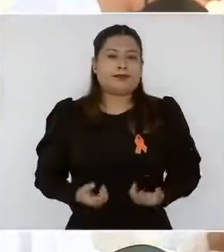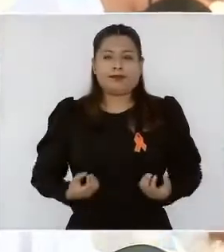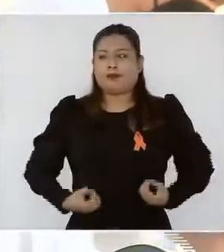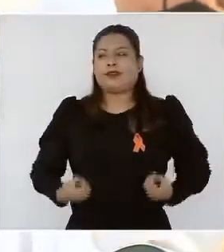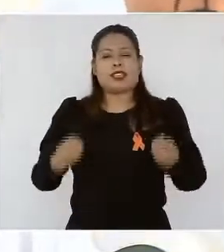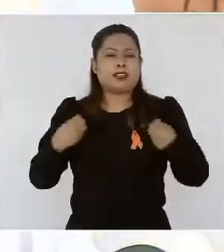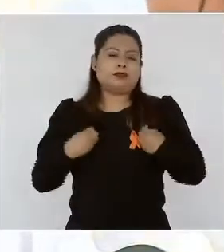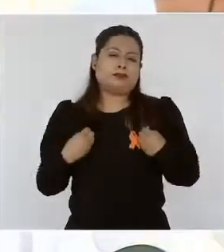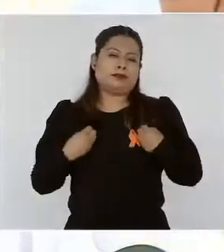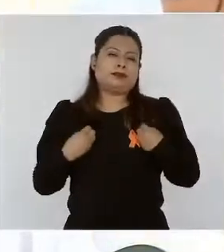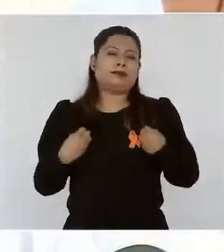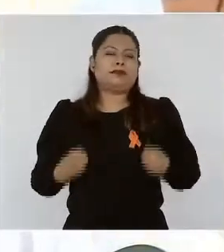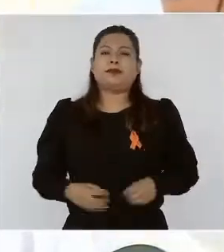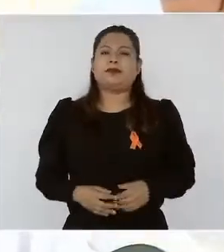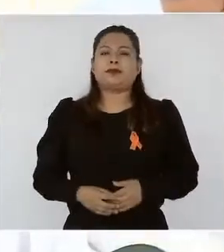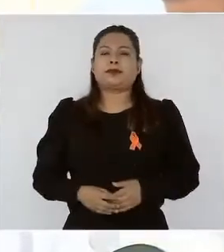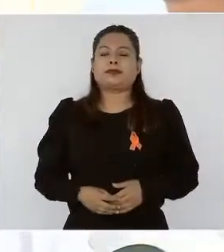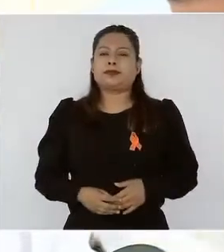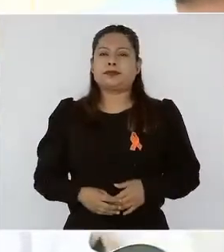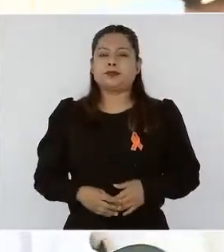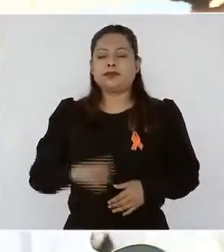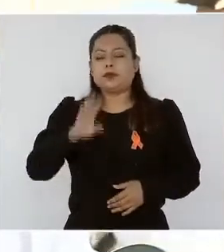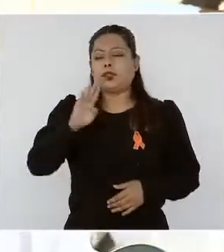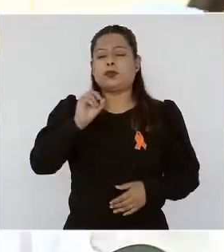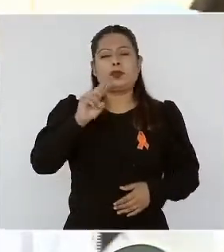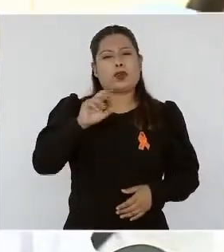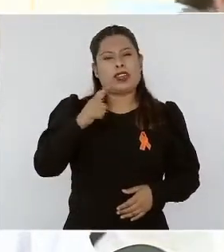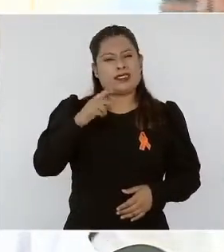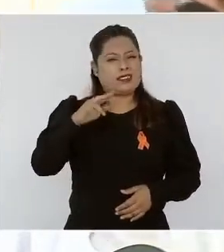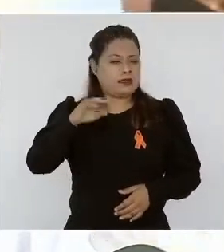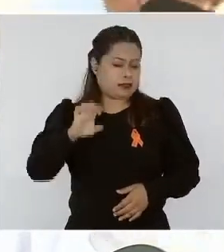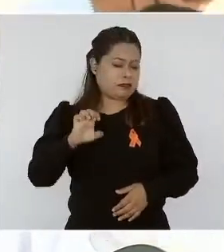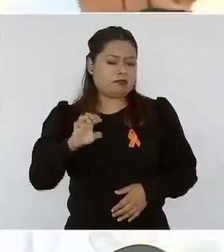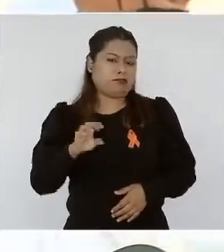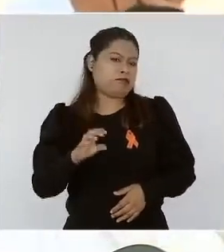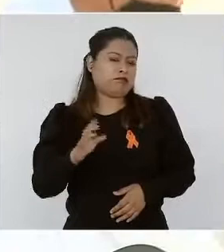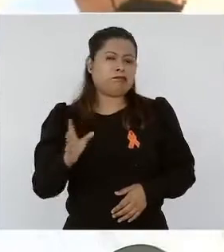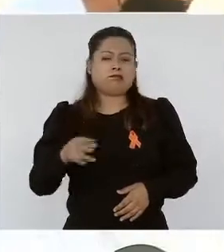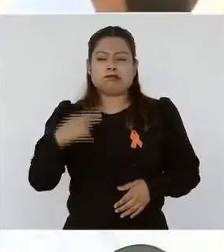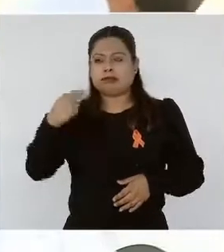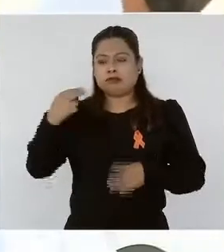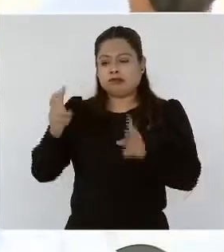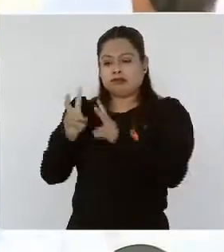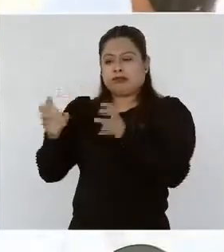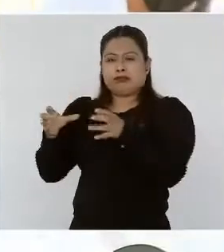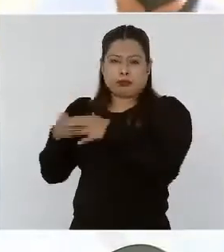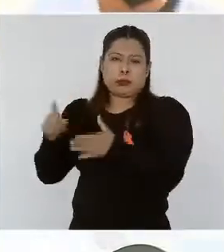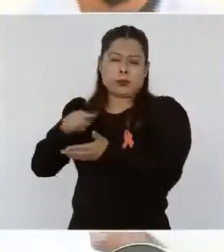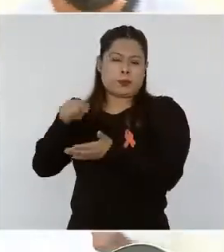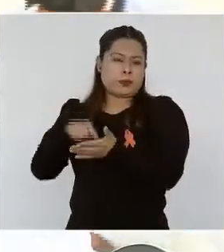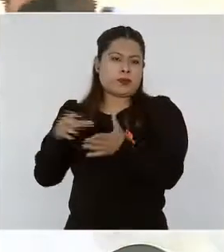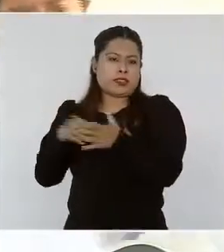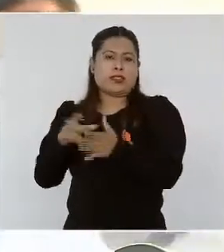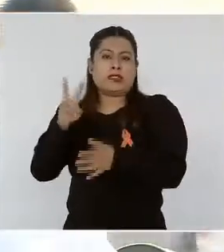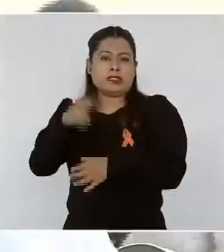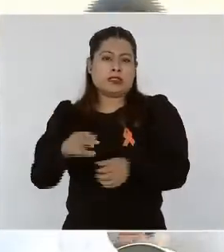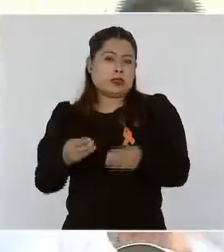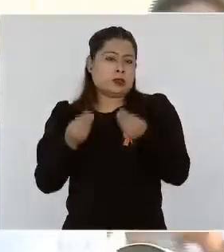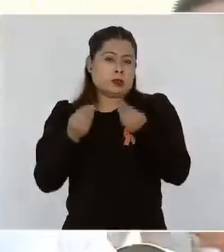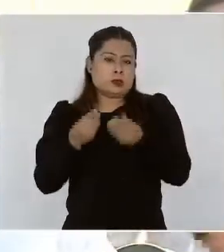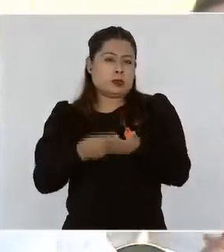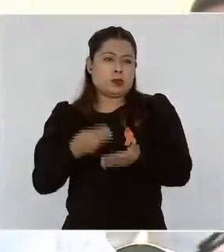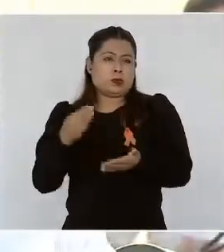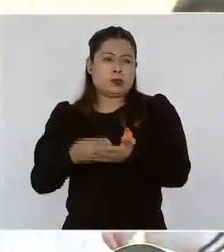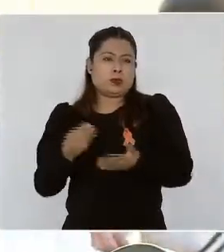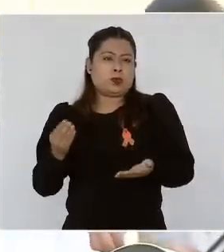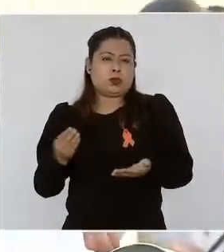vivíamos en una lo que se llama vorágine, ¿no? En una vorágine, es decir, una serie de sucesos